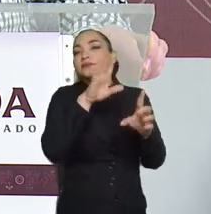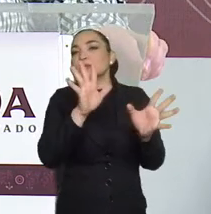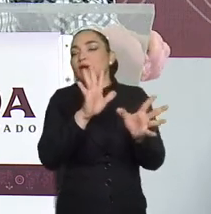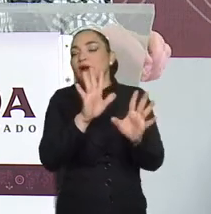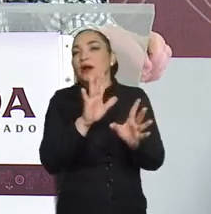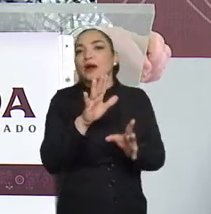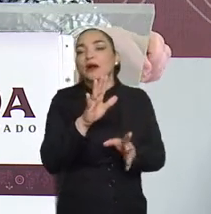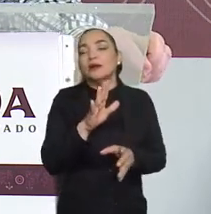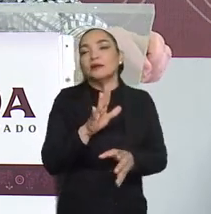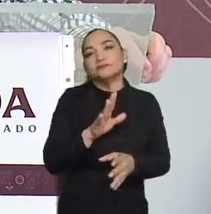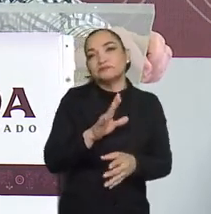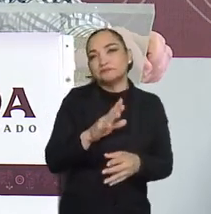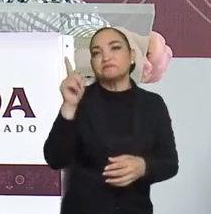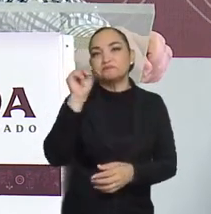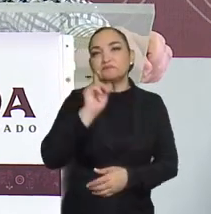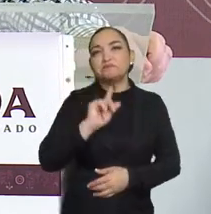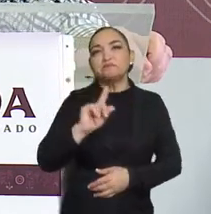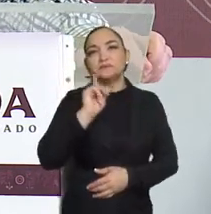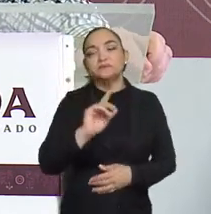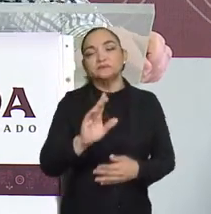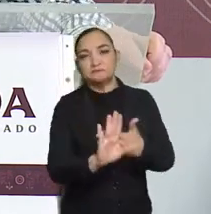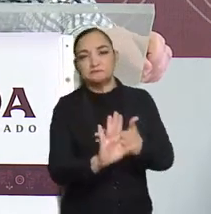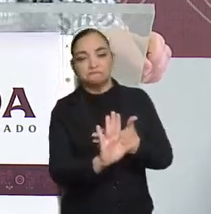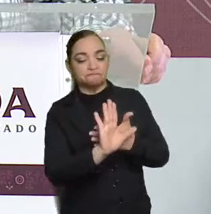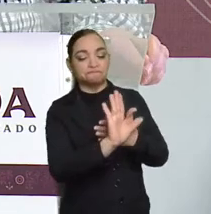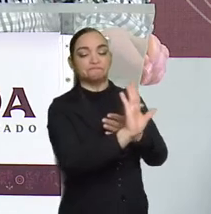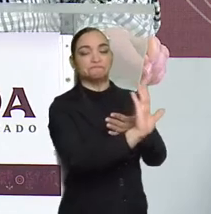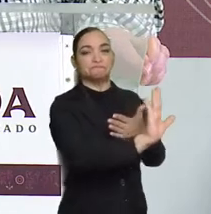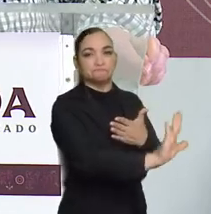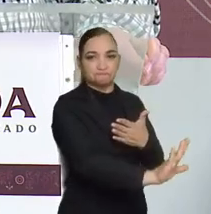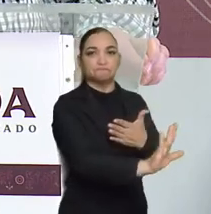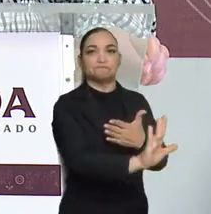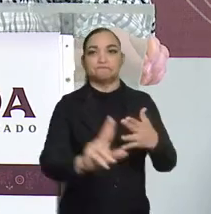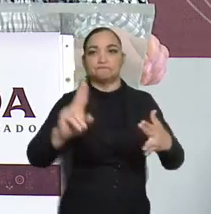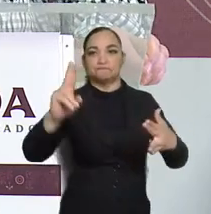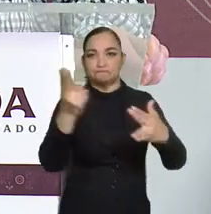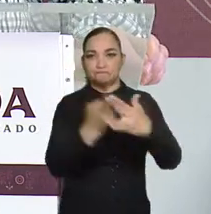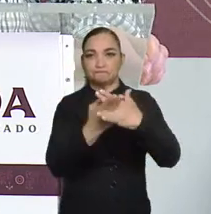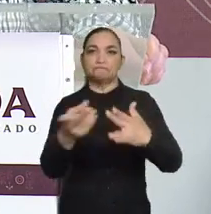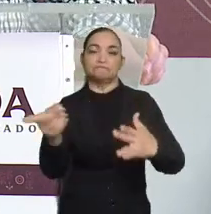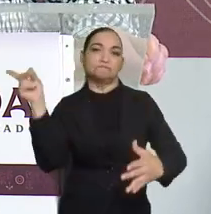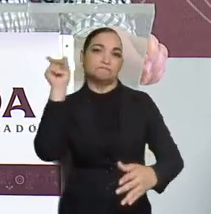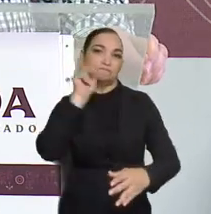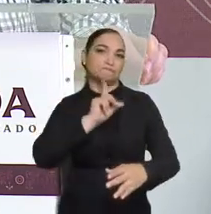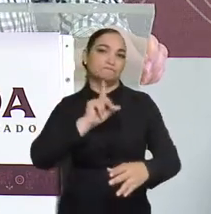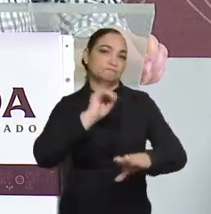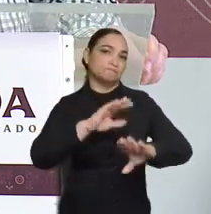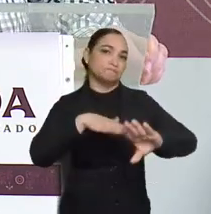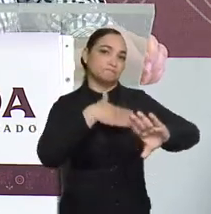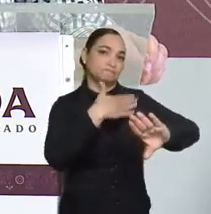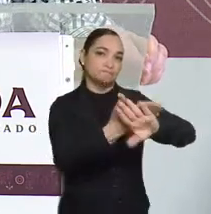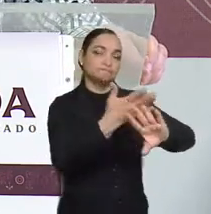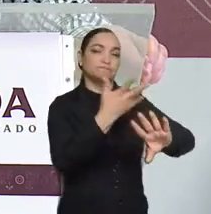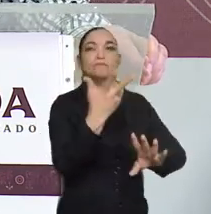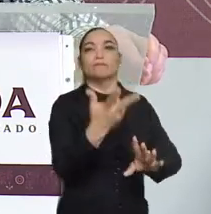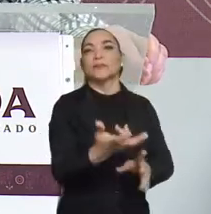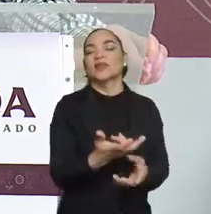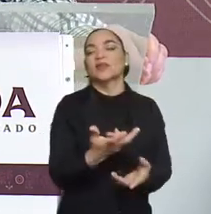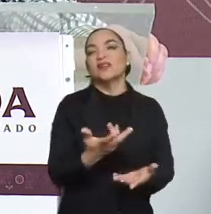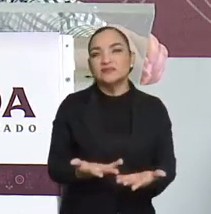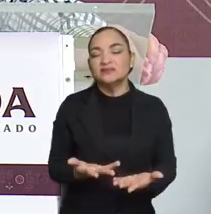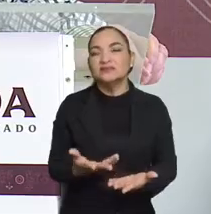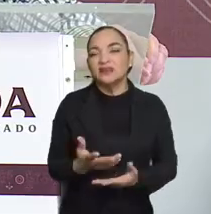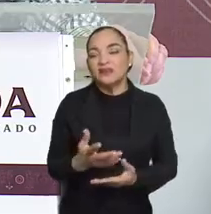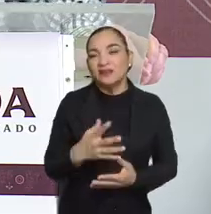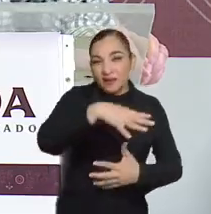están evitando los feminicidios, que es la acción culminante de la violencia a las mujeres, es decir, que